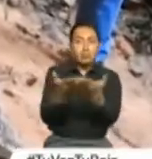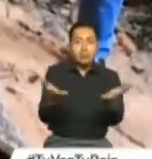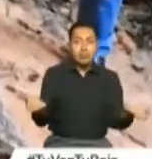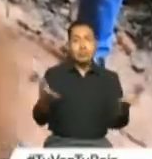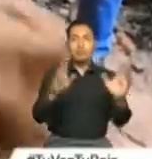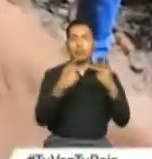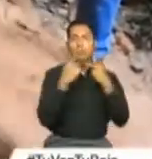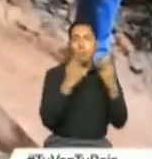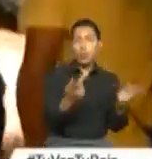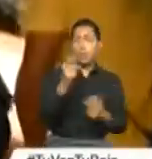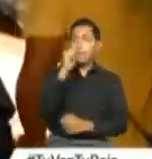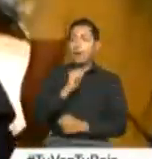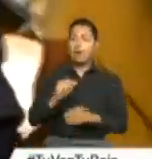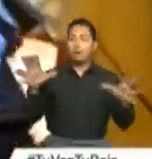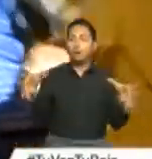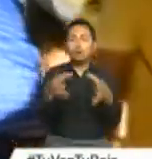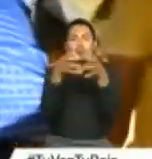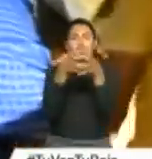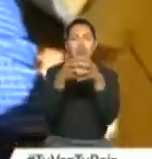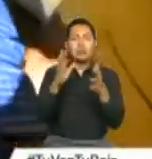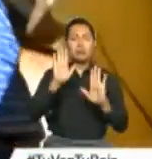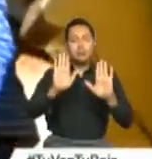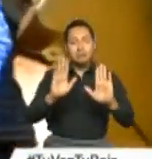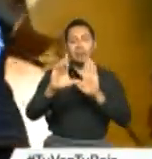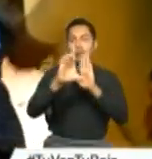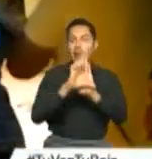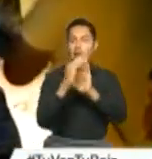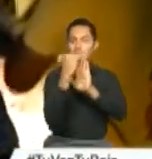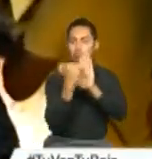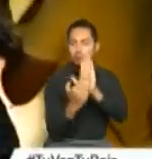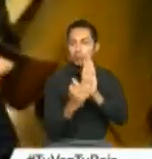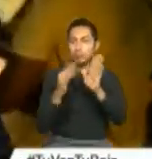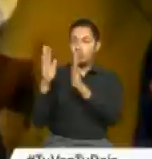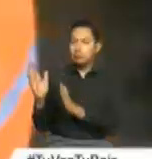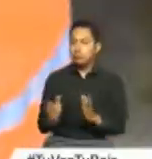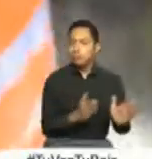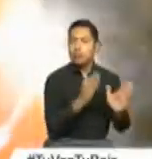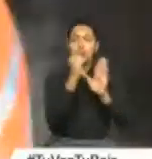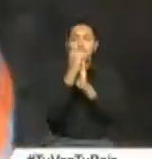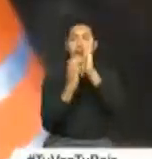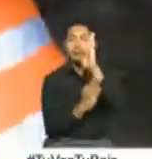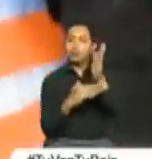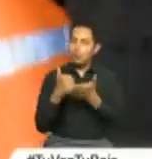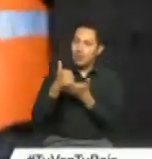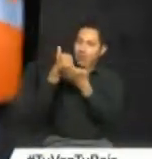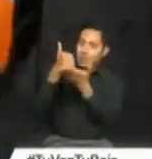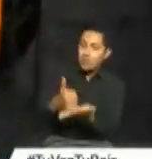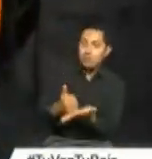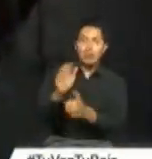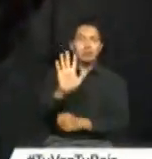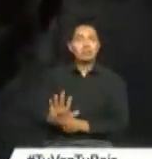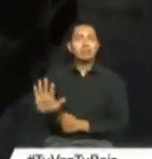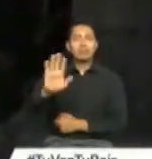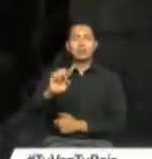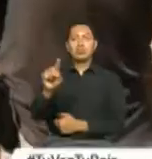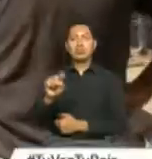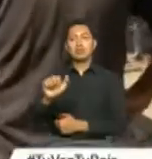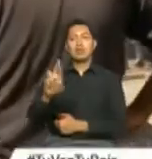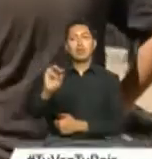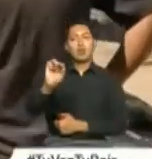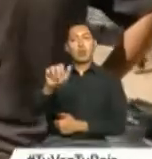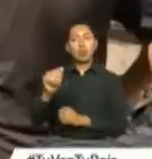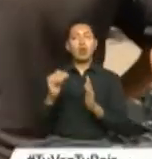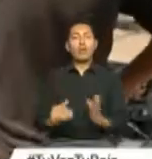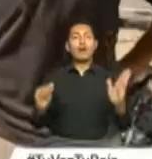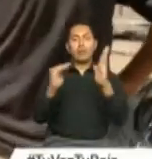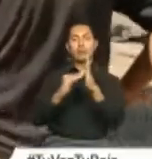la implementación y ejecución de las políticas y planes, programas y proyectos para la remediación, recuperación y el fomento productivo de